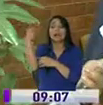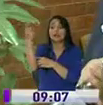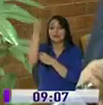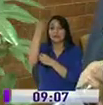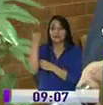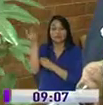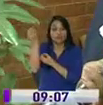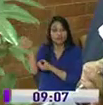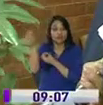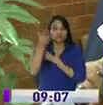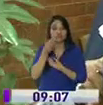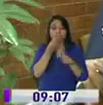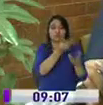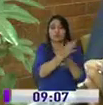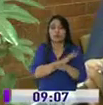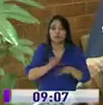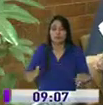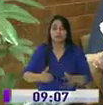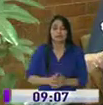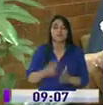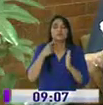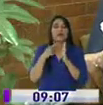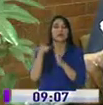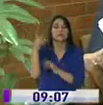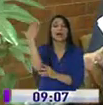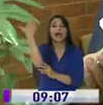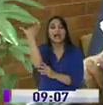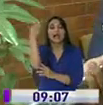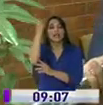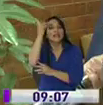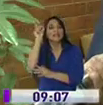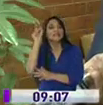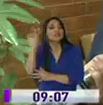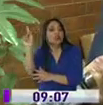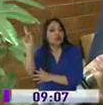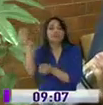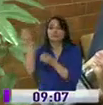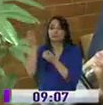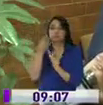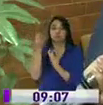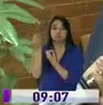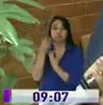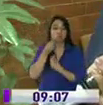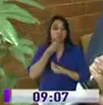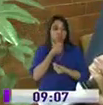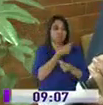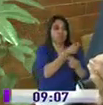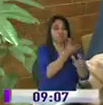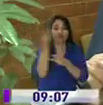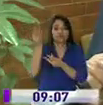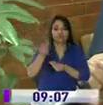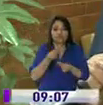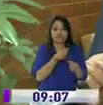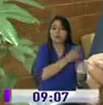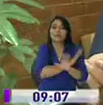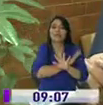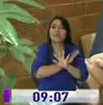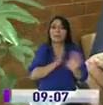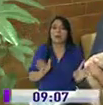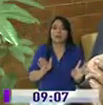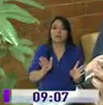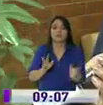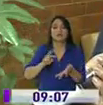es llevar los criterios que se hayan vertido en una reunión al alcalde, y una muy diferente es